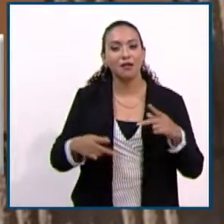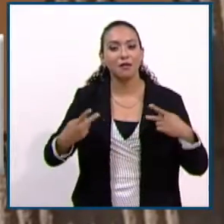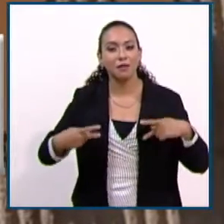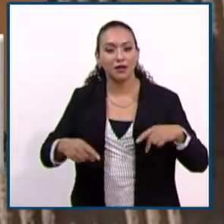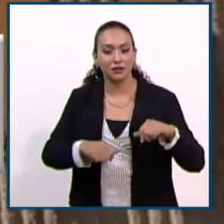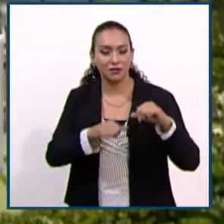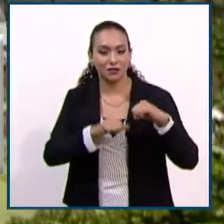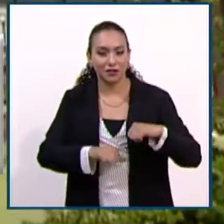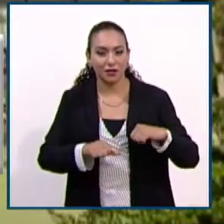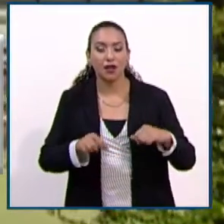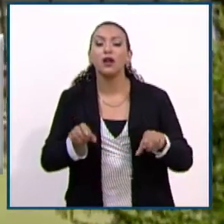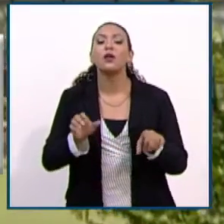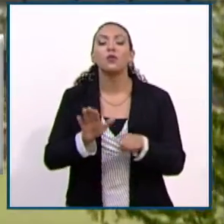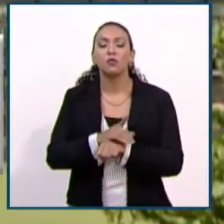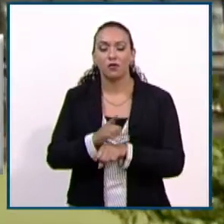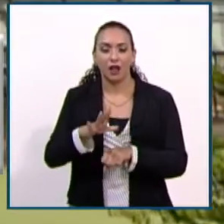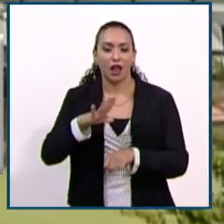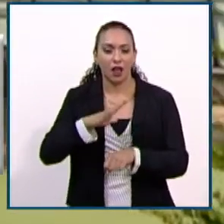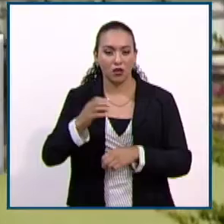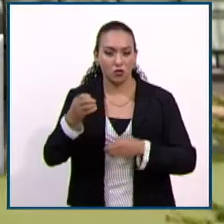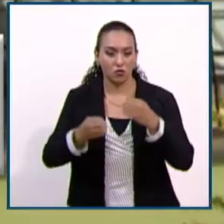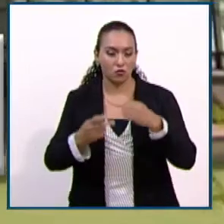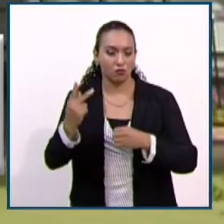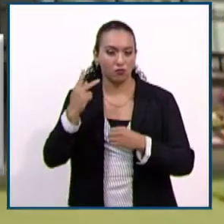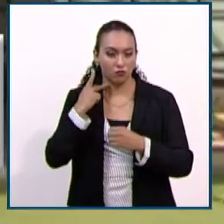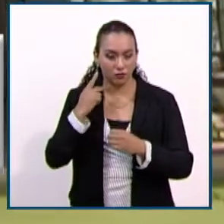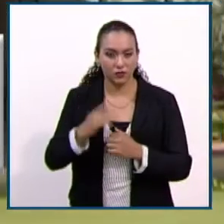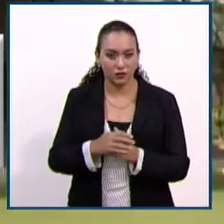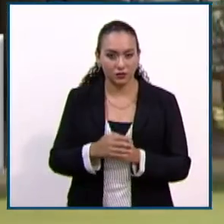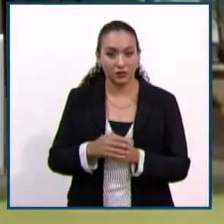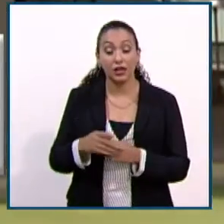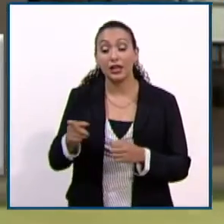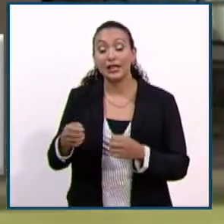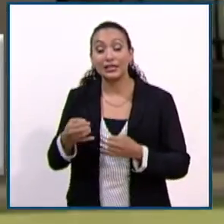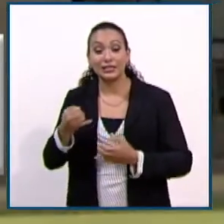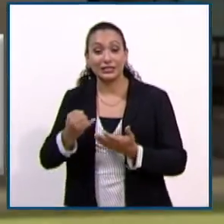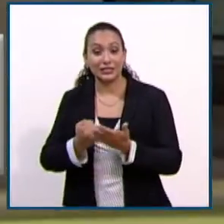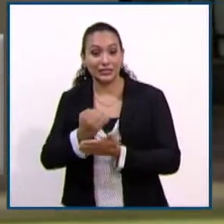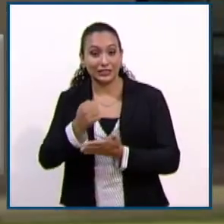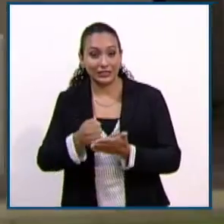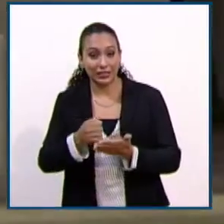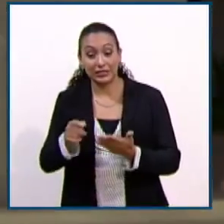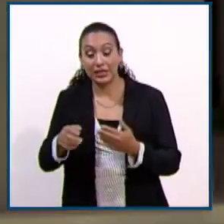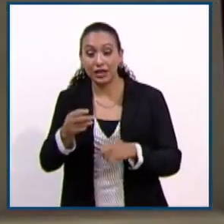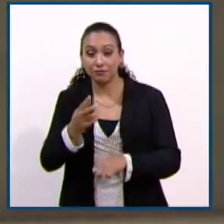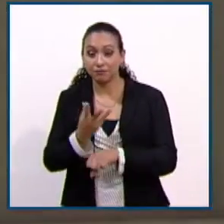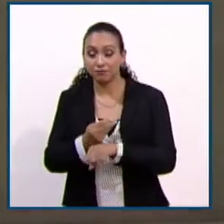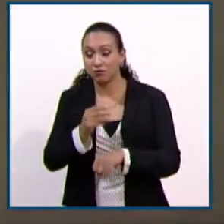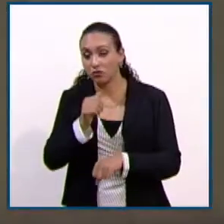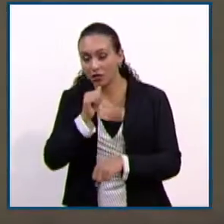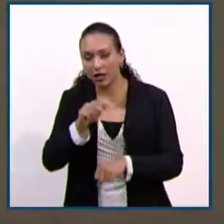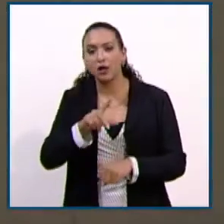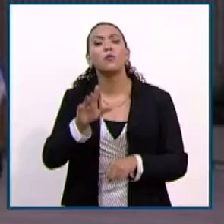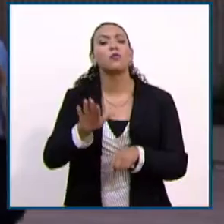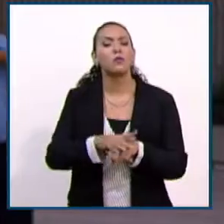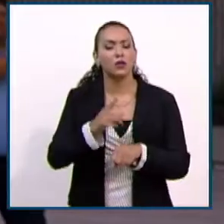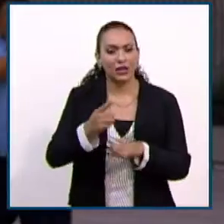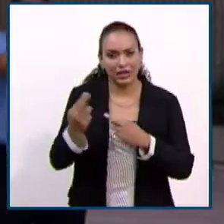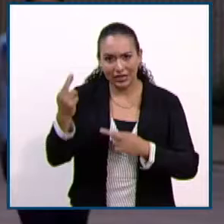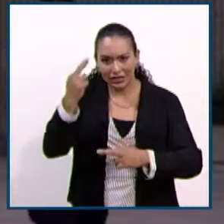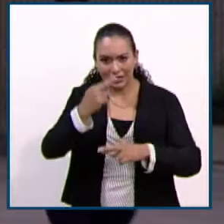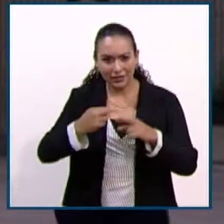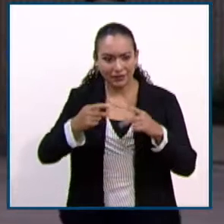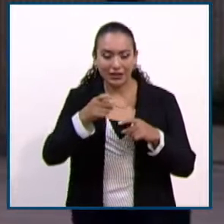acusado en un caso de juicio político antes de que el jurado de sentencia resolviera el propio juicio, es decir, por tratarse de una